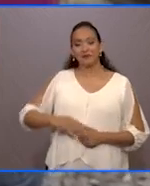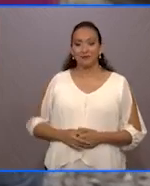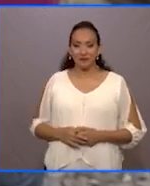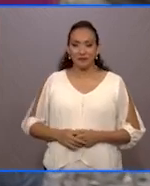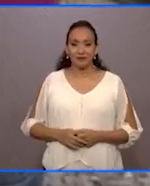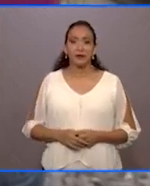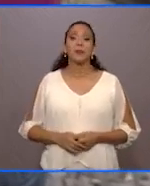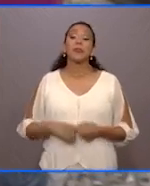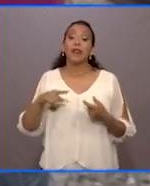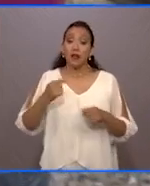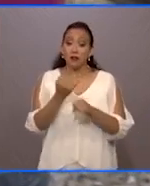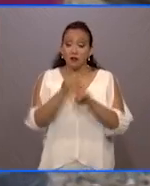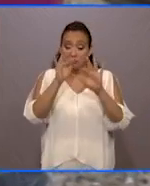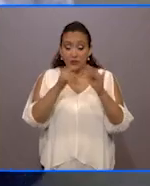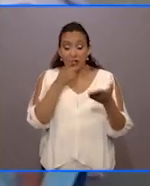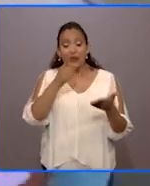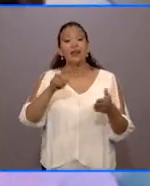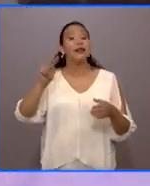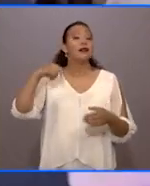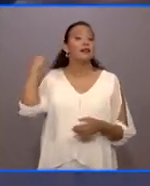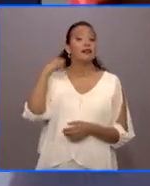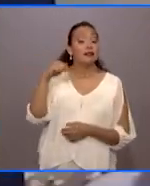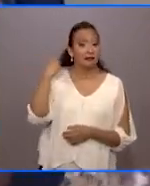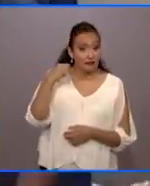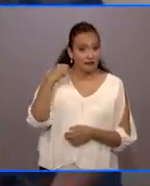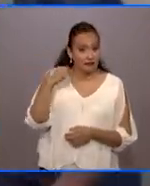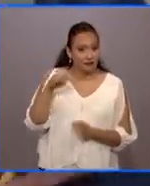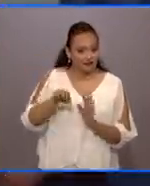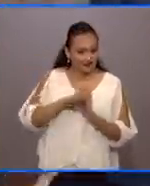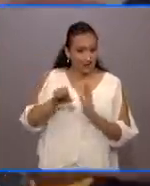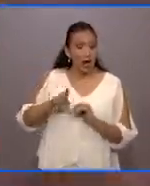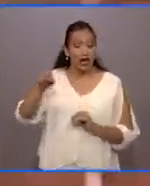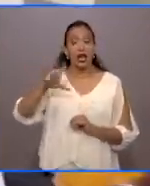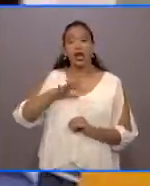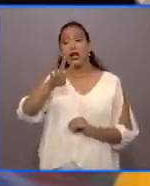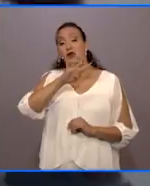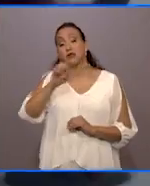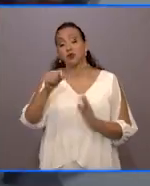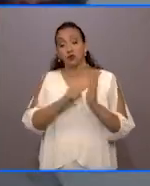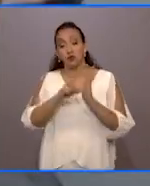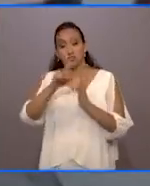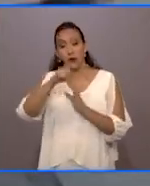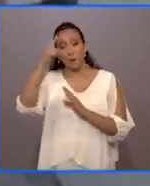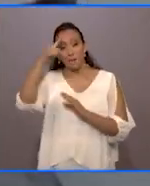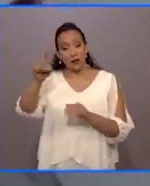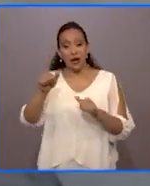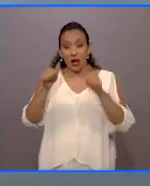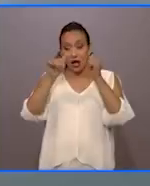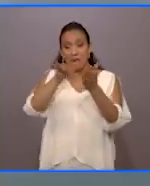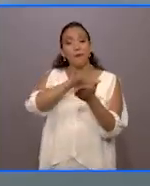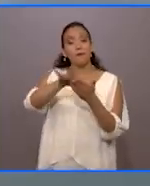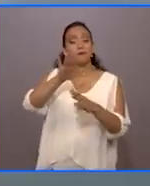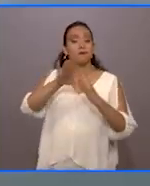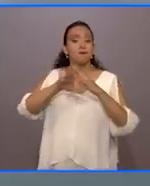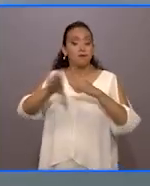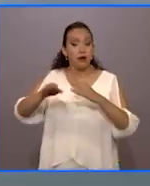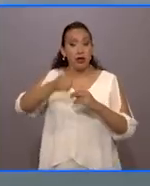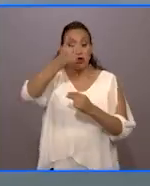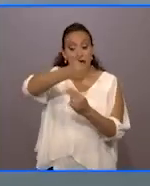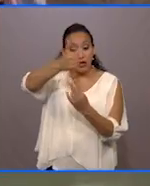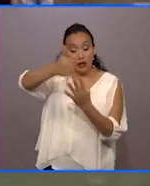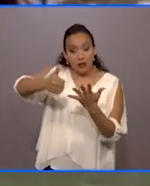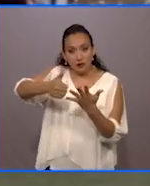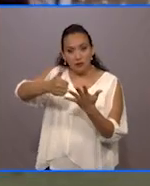Datos disponibles revelan que en Tabasco, por ejemplo, se han recibido 400 solicitudes de asistencia migratoria y cada una de